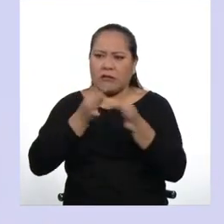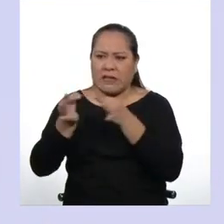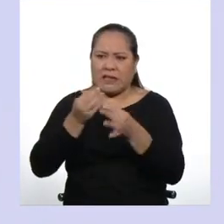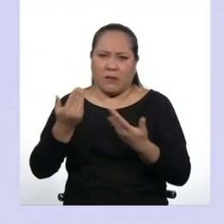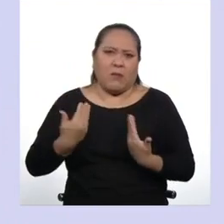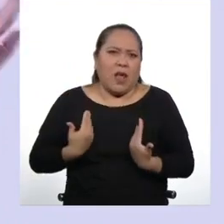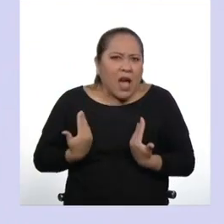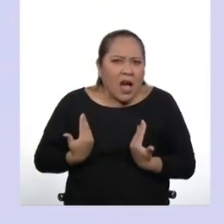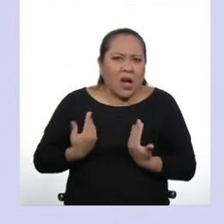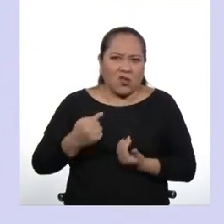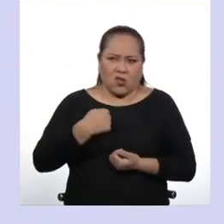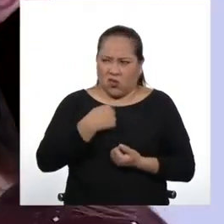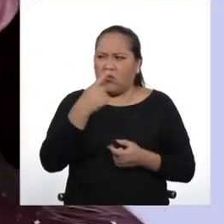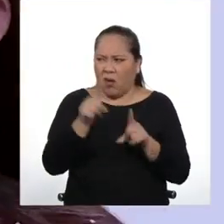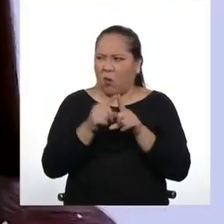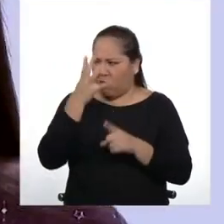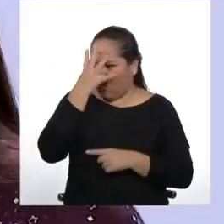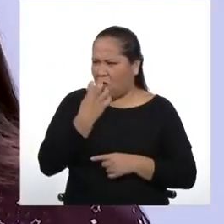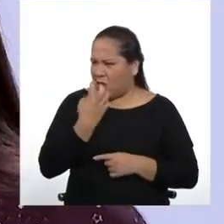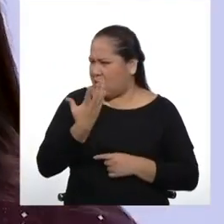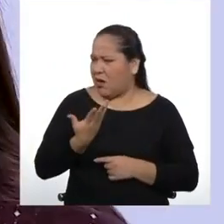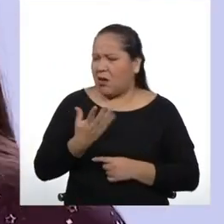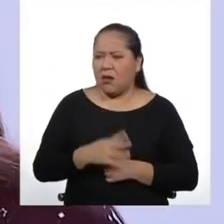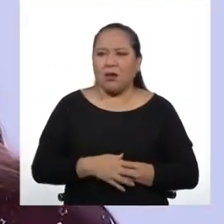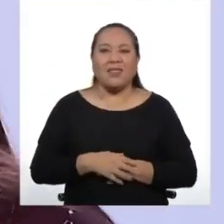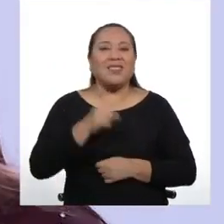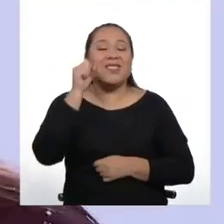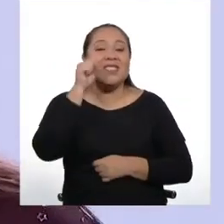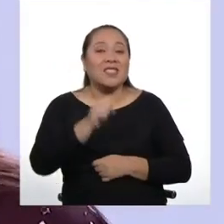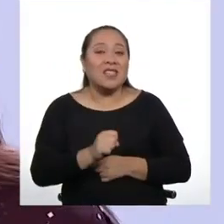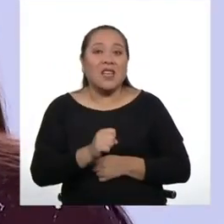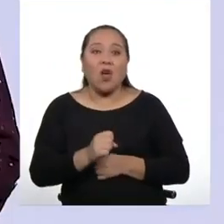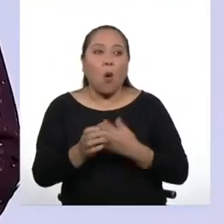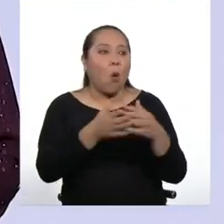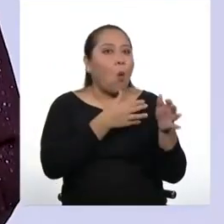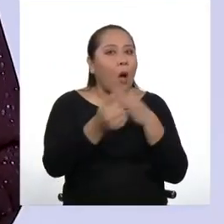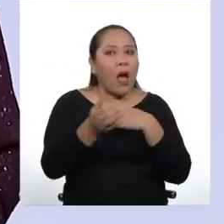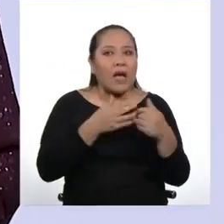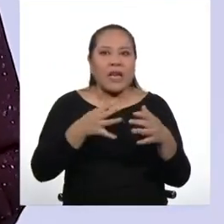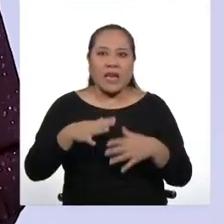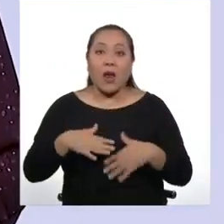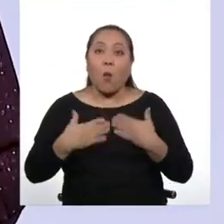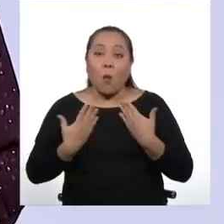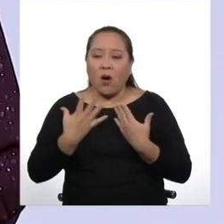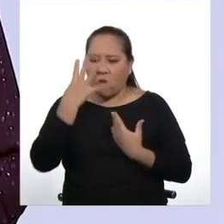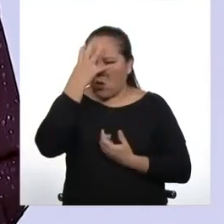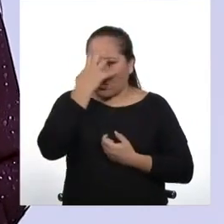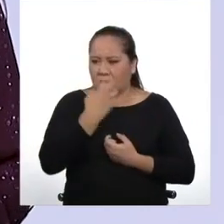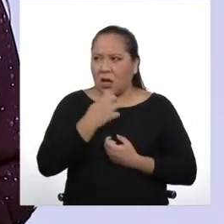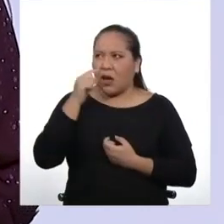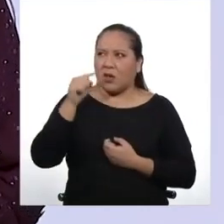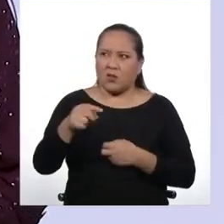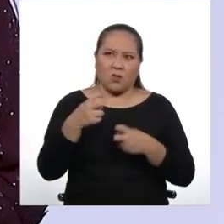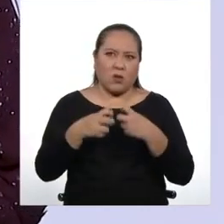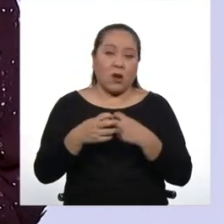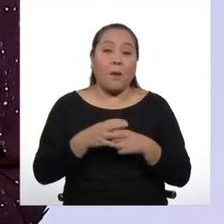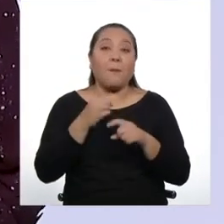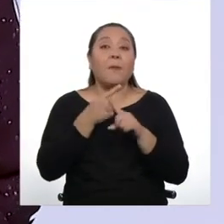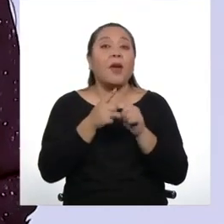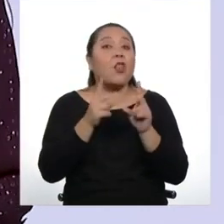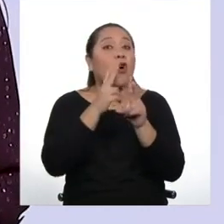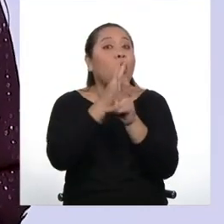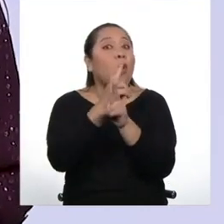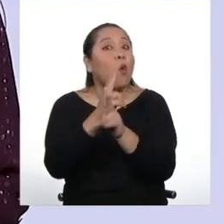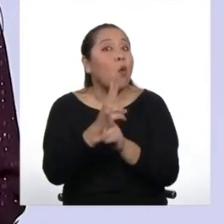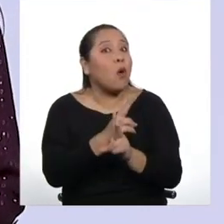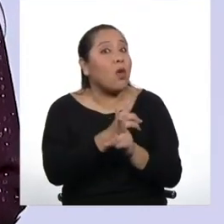se enfadaría. Hasta yo me enfadaría. Sí, Patti. Cualquiera podría enojarse con una situación así. Pero hay que tener